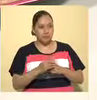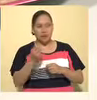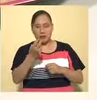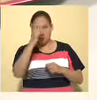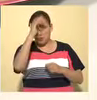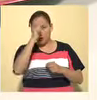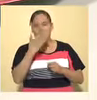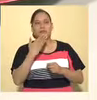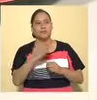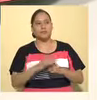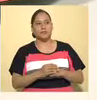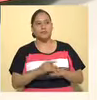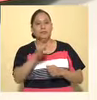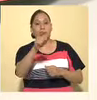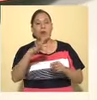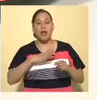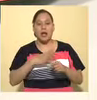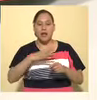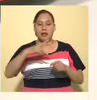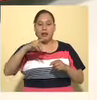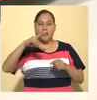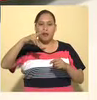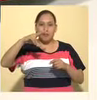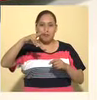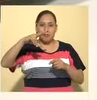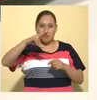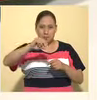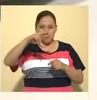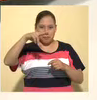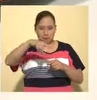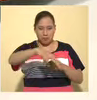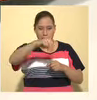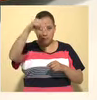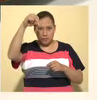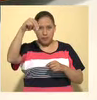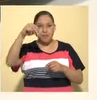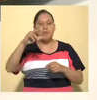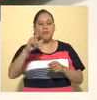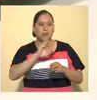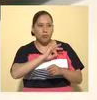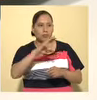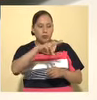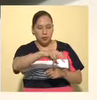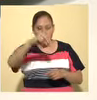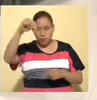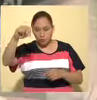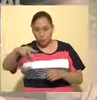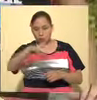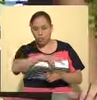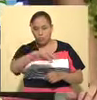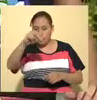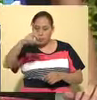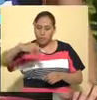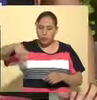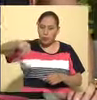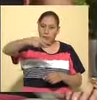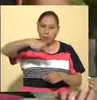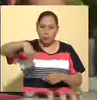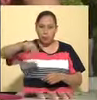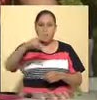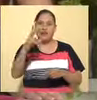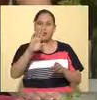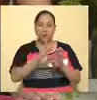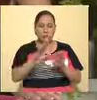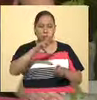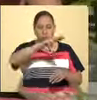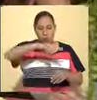parece. Si tienen pinzas en su casa, le podemos dar así como agarrarlo y tratar de darle vueltecita. Para hacer